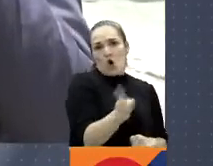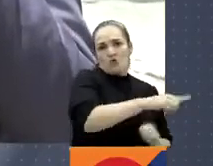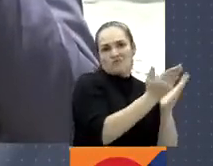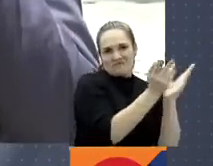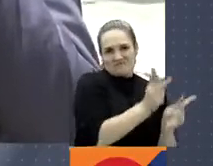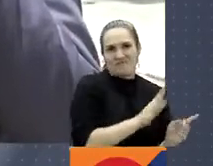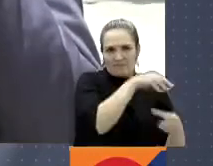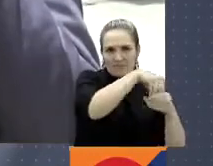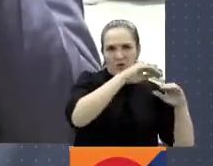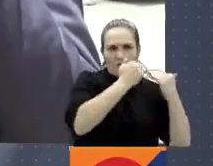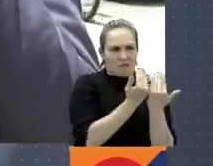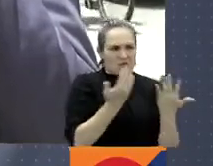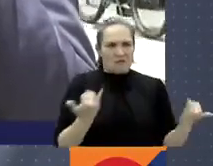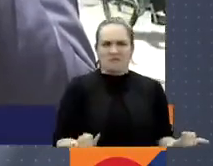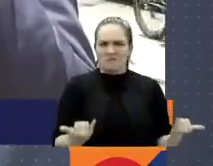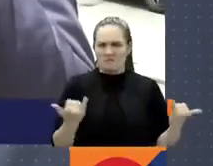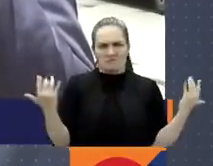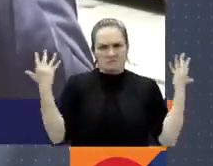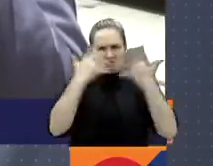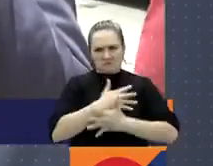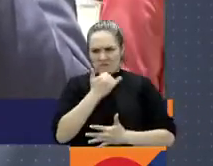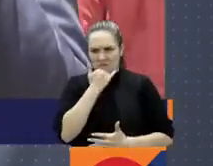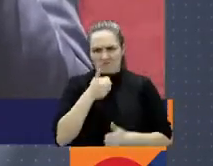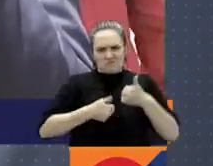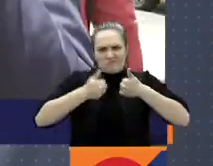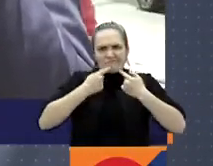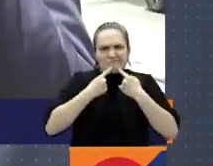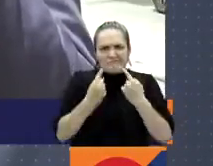buenas tardes. ¿Qué dicen las autoridades? Adelante.